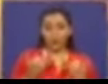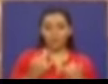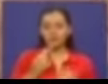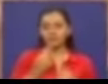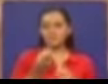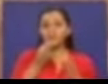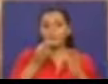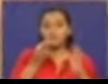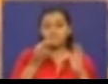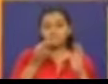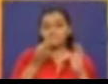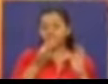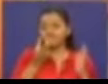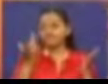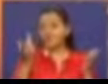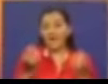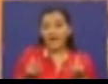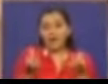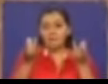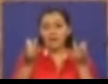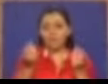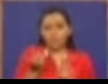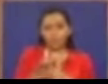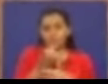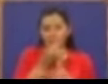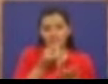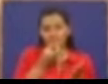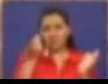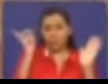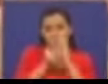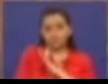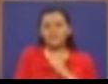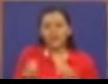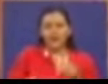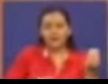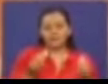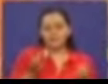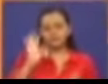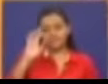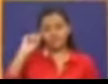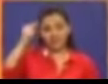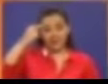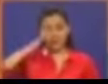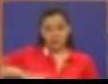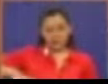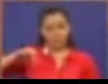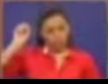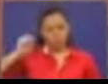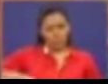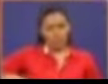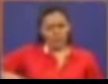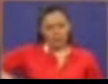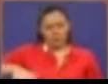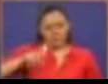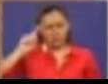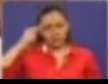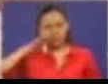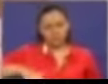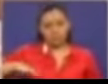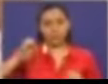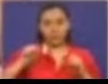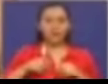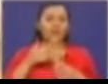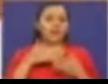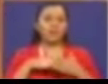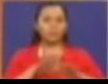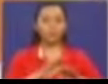un producto de mala calidad, miren, eso no lo va a poder hacer el Estado. Lo puede hacer, pero parcialmente. Que ver si en la percha